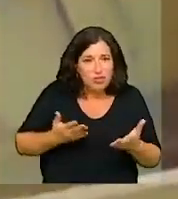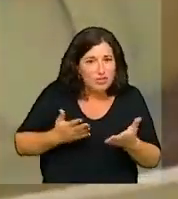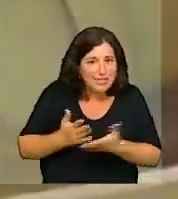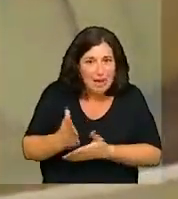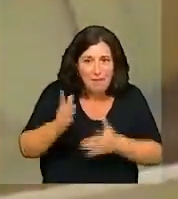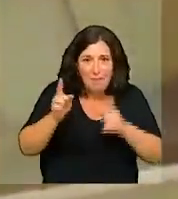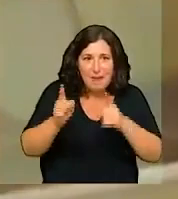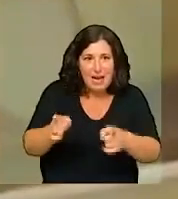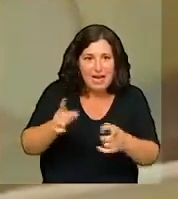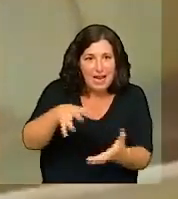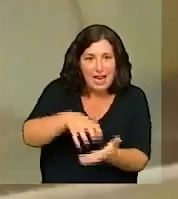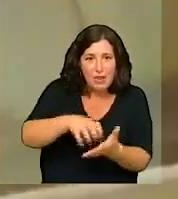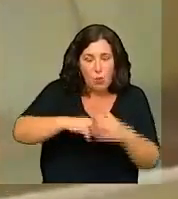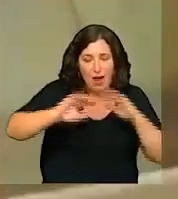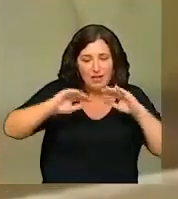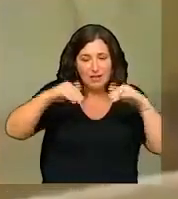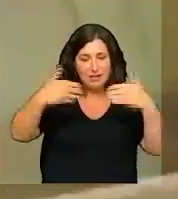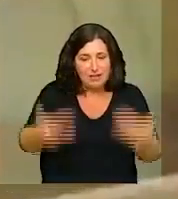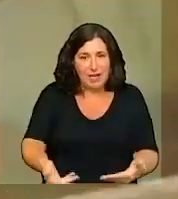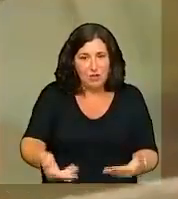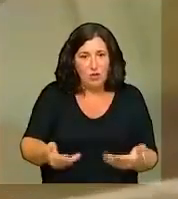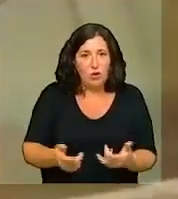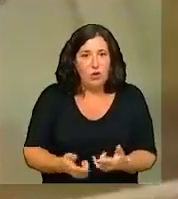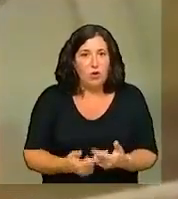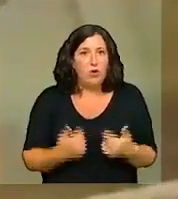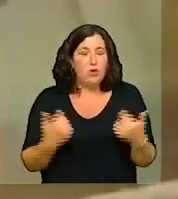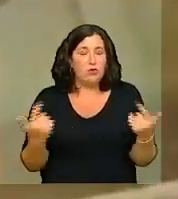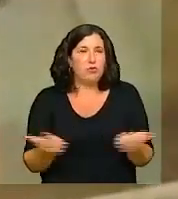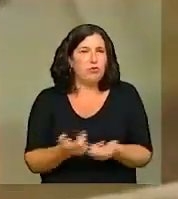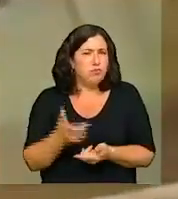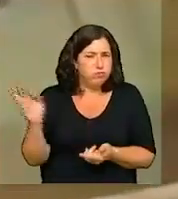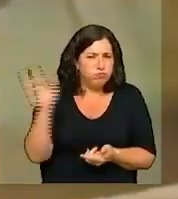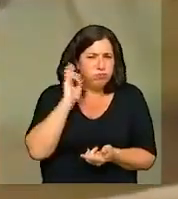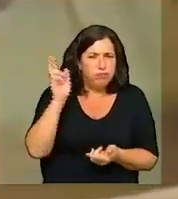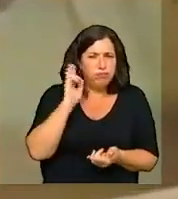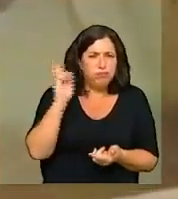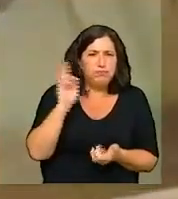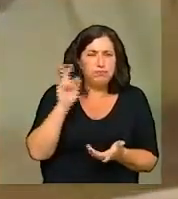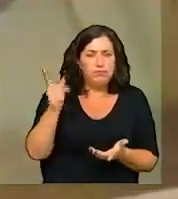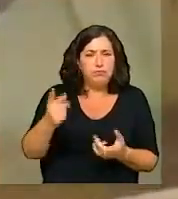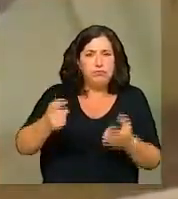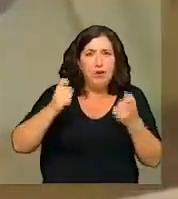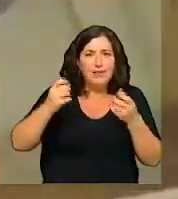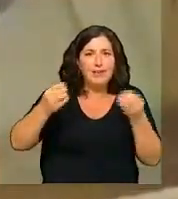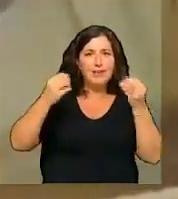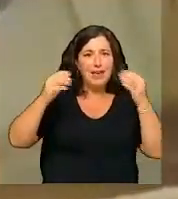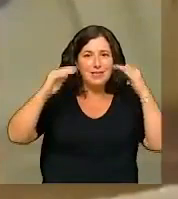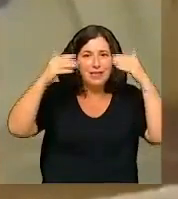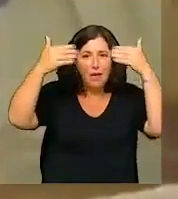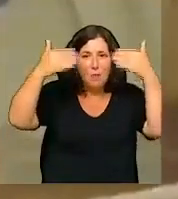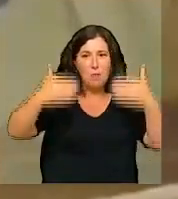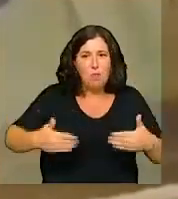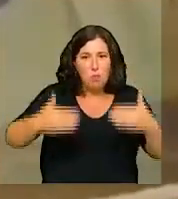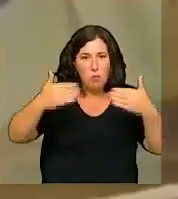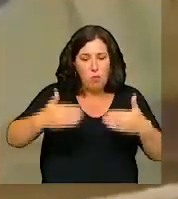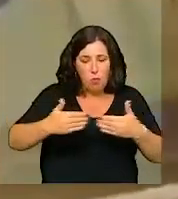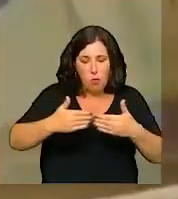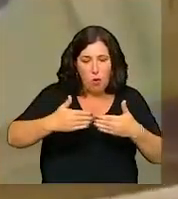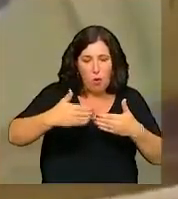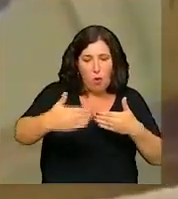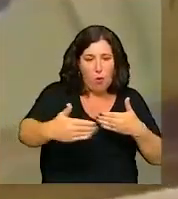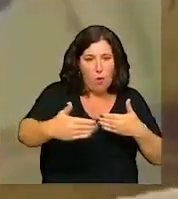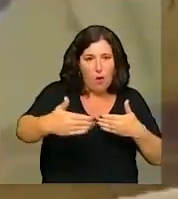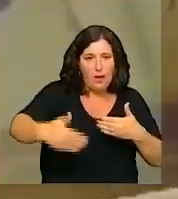cayó. Y sentimos un estruendo. Ese estruendo significó que un derrumbe del muro lindero se nos